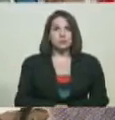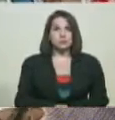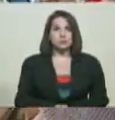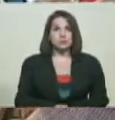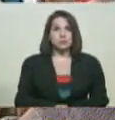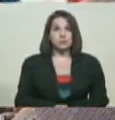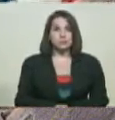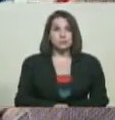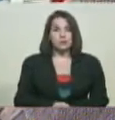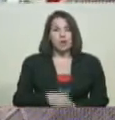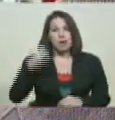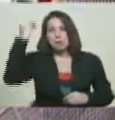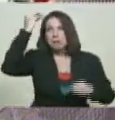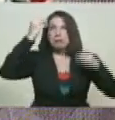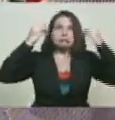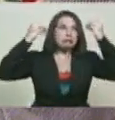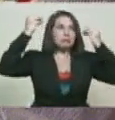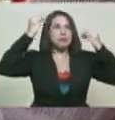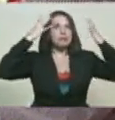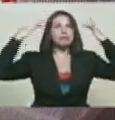mentes aéreas